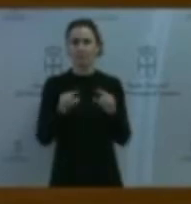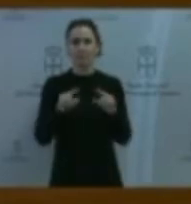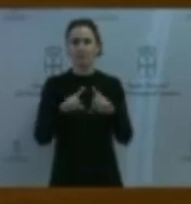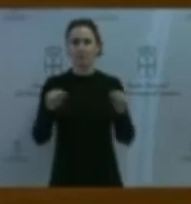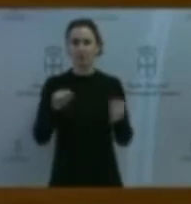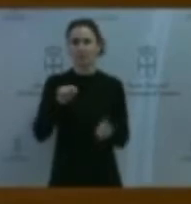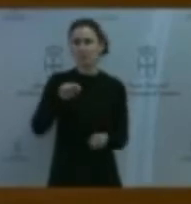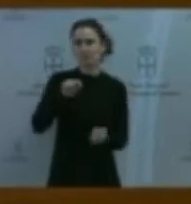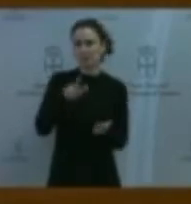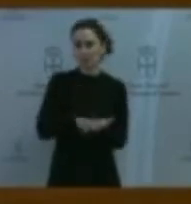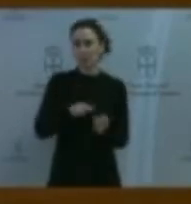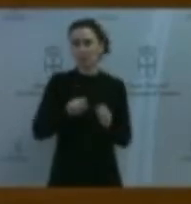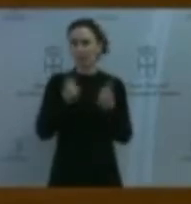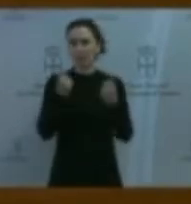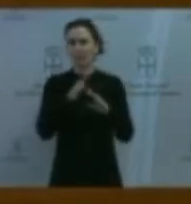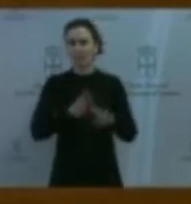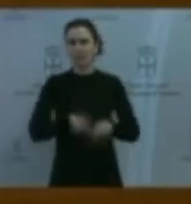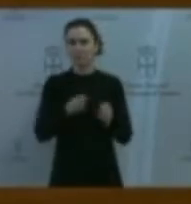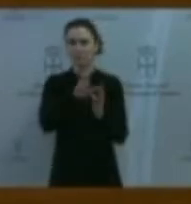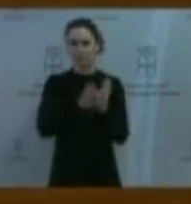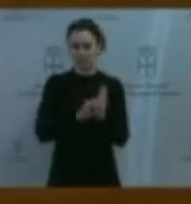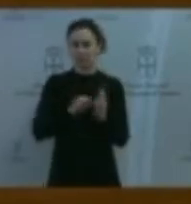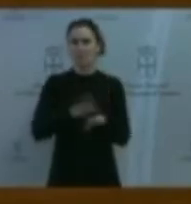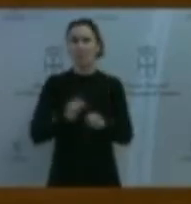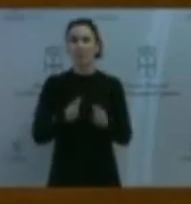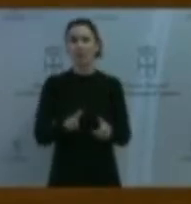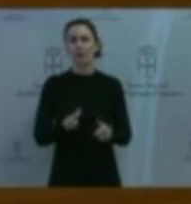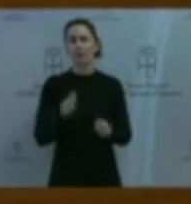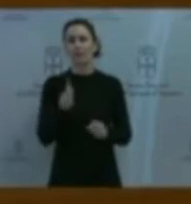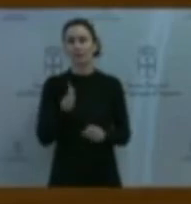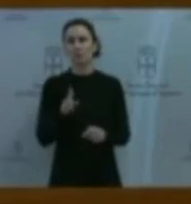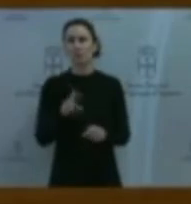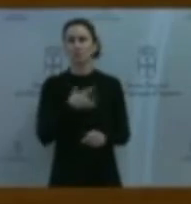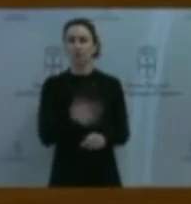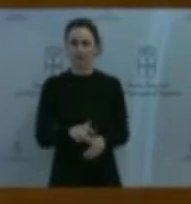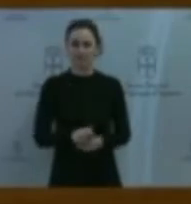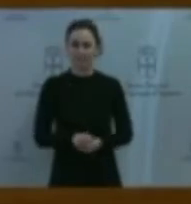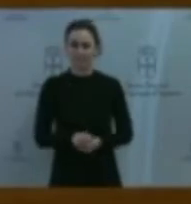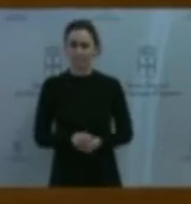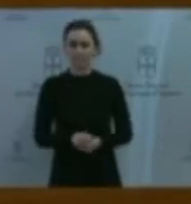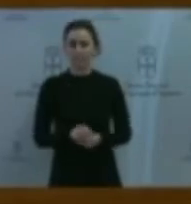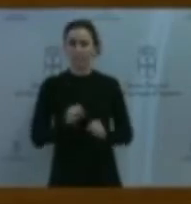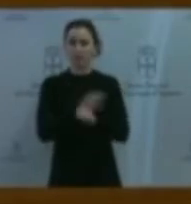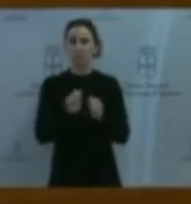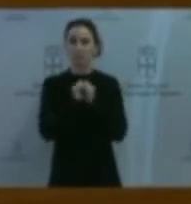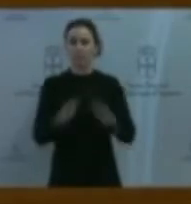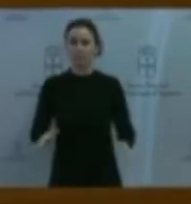para blindar derechos y ajustar competencias. Precisamente la pandemia es necesario actualizar las nuestras